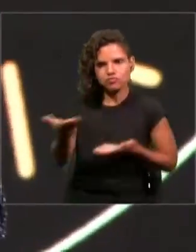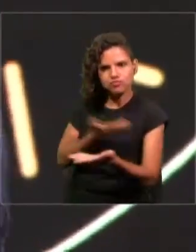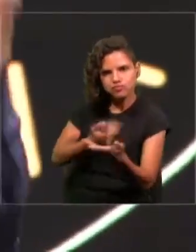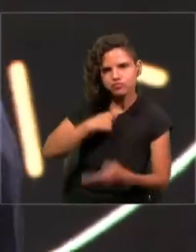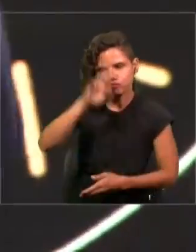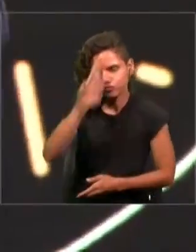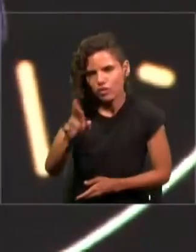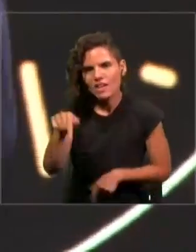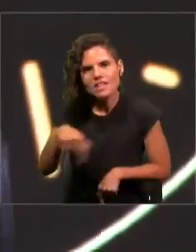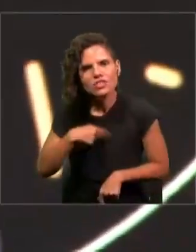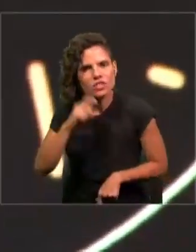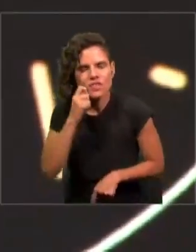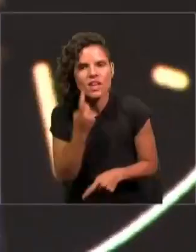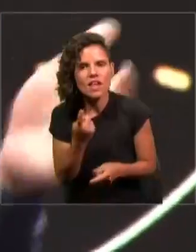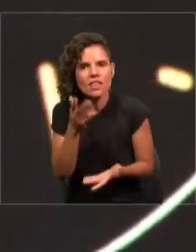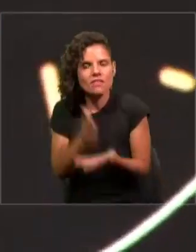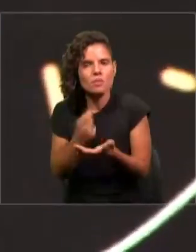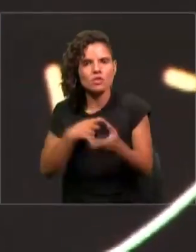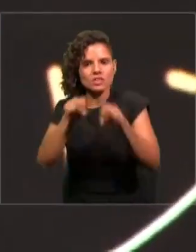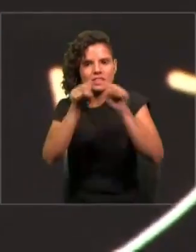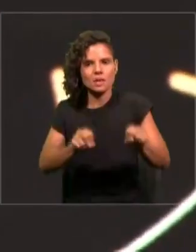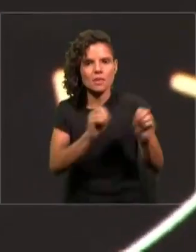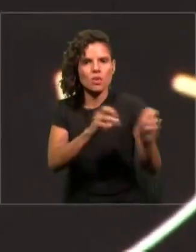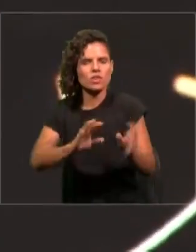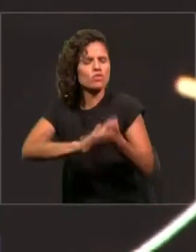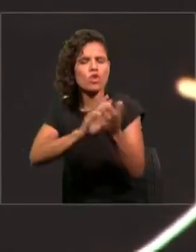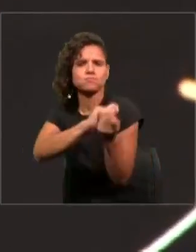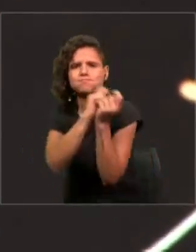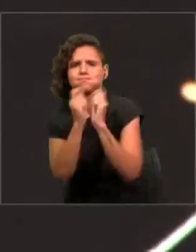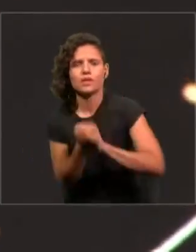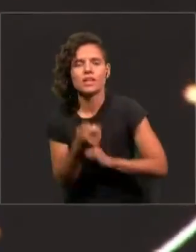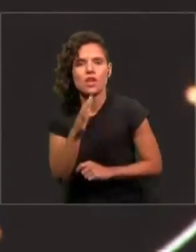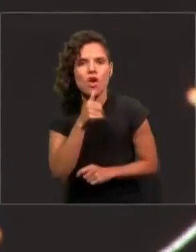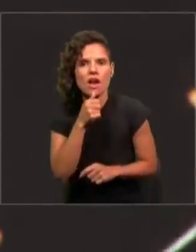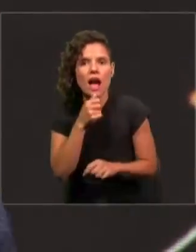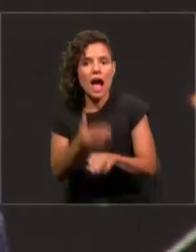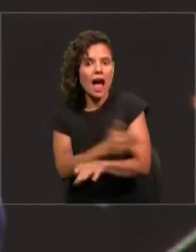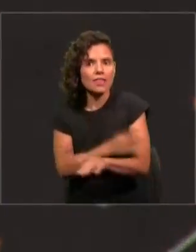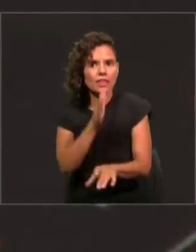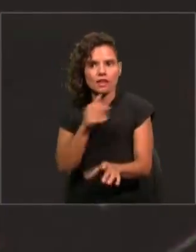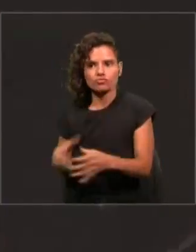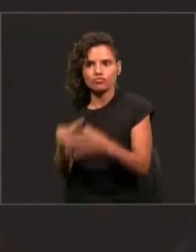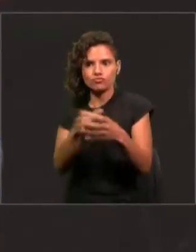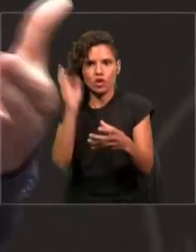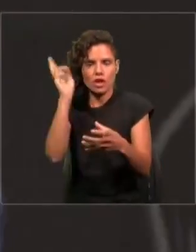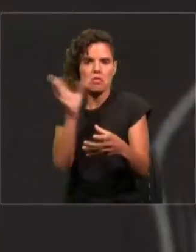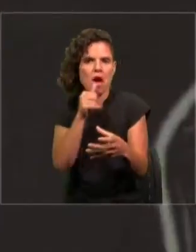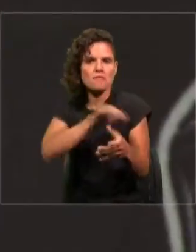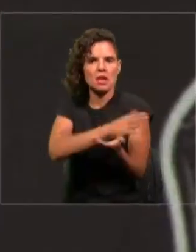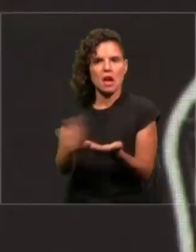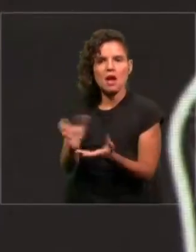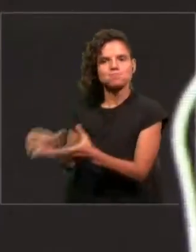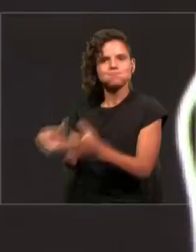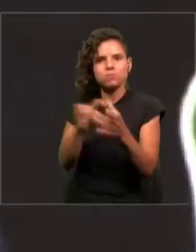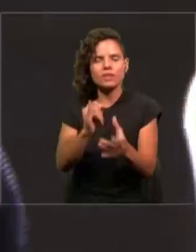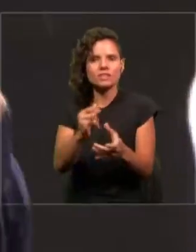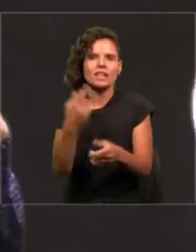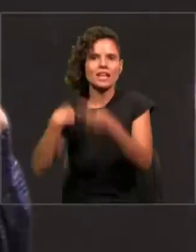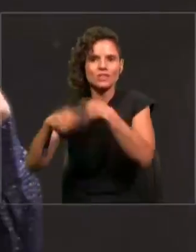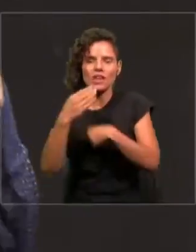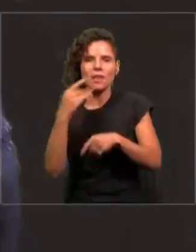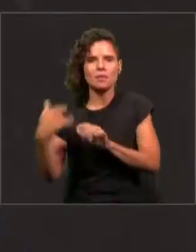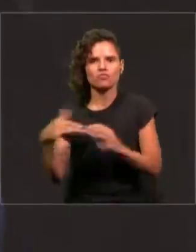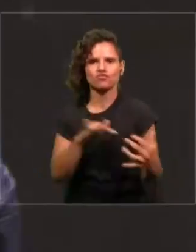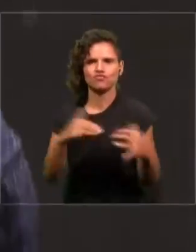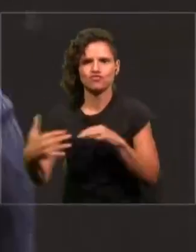significa inevitablemente transformar un sistema educativo en el cual no están los pueblos originarios, cada día está más en combate por lo demás la historia, y por